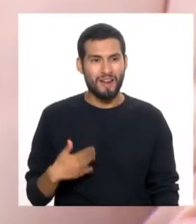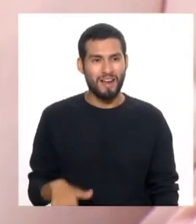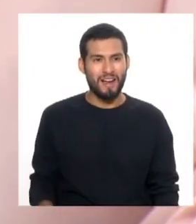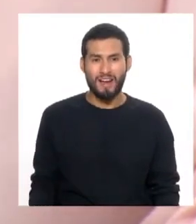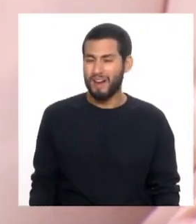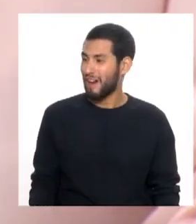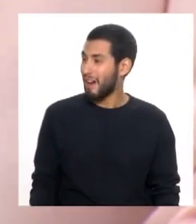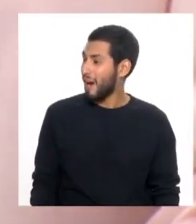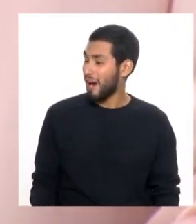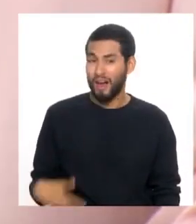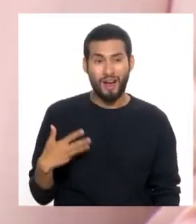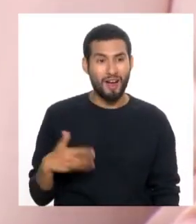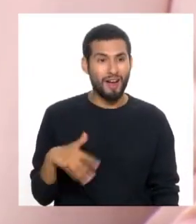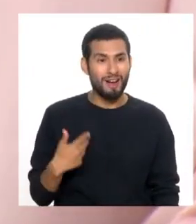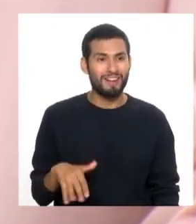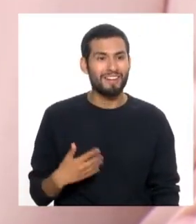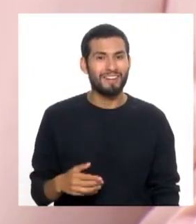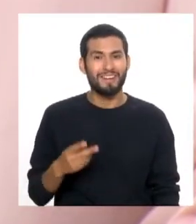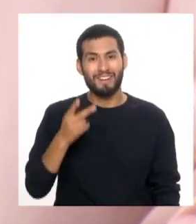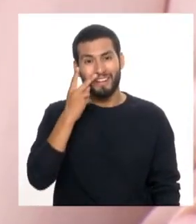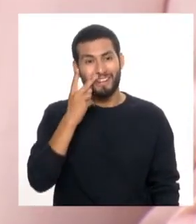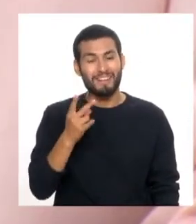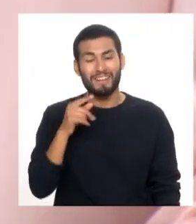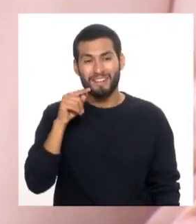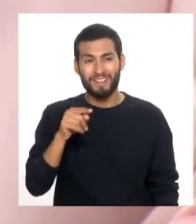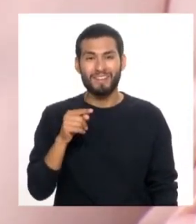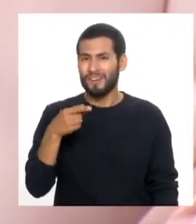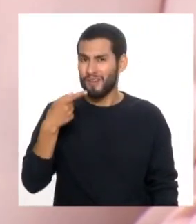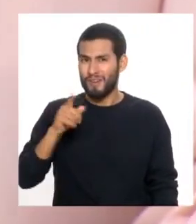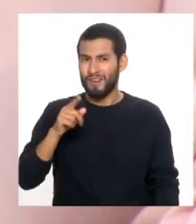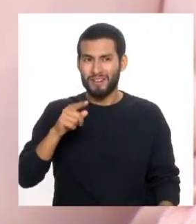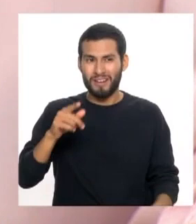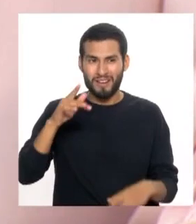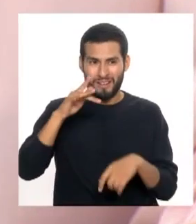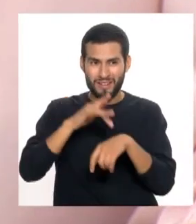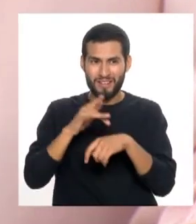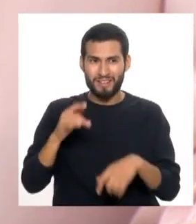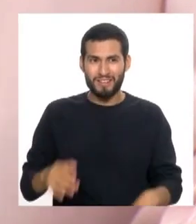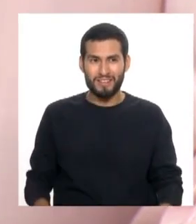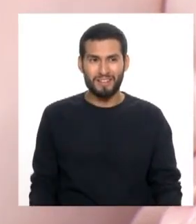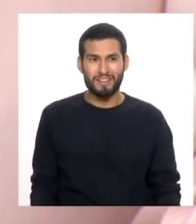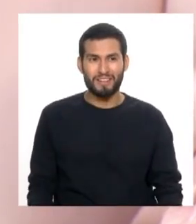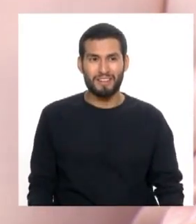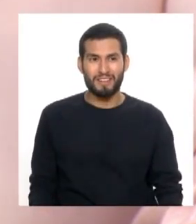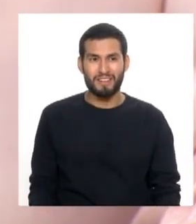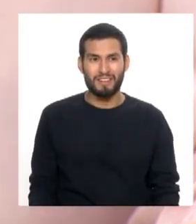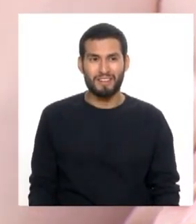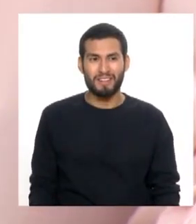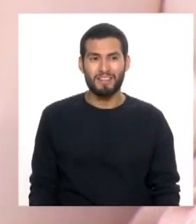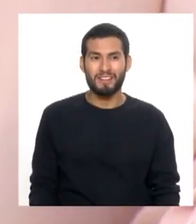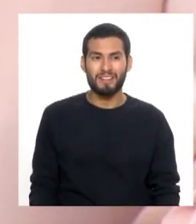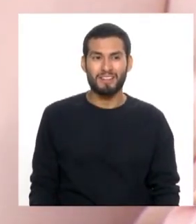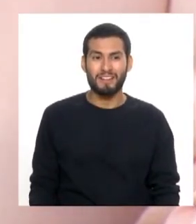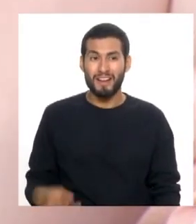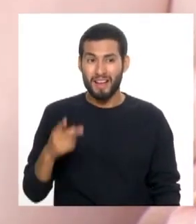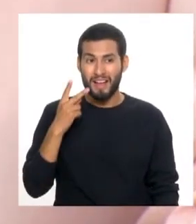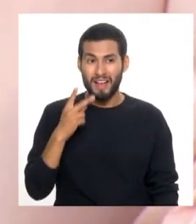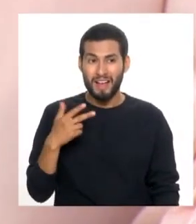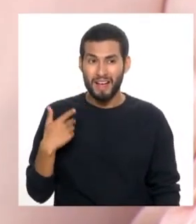wow! ¡Wow! Pueden ver que cambia solamente al toque. Miren, miren. Pero yo me imagino esto...